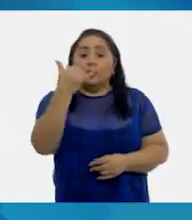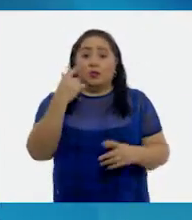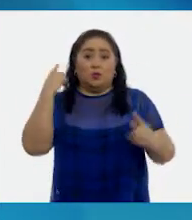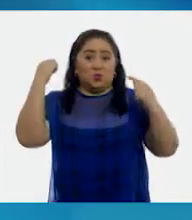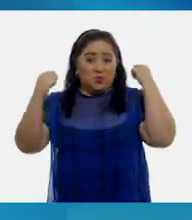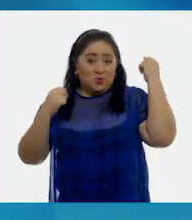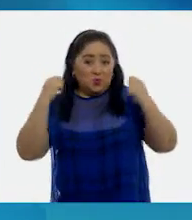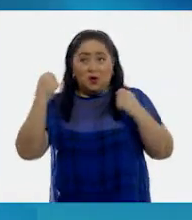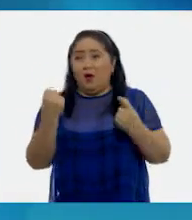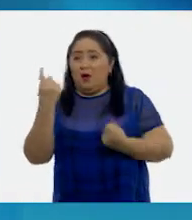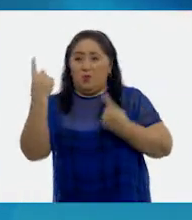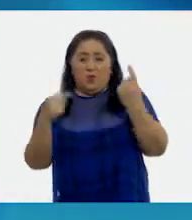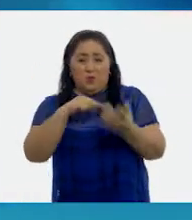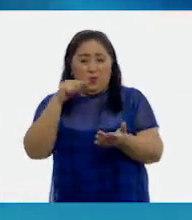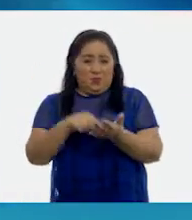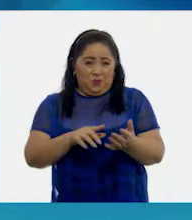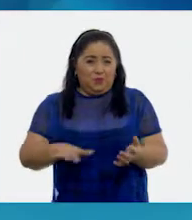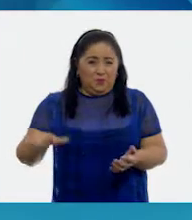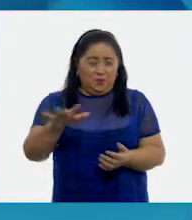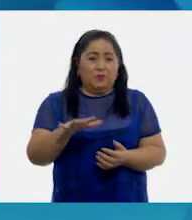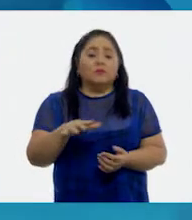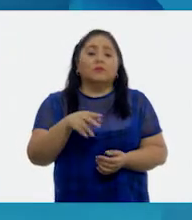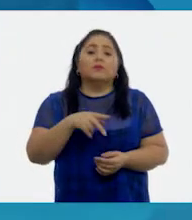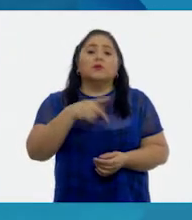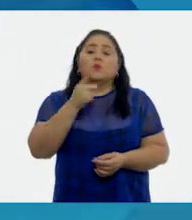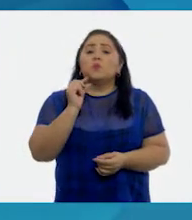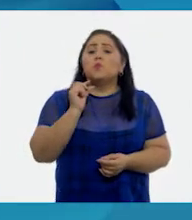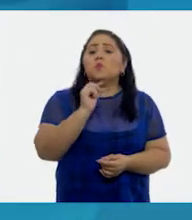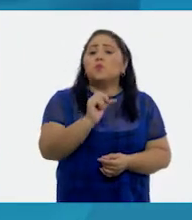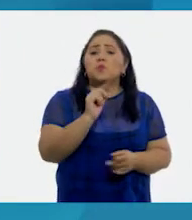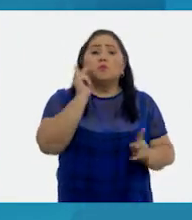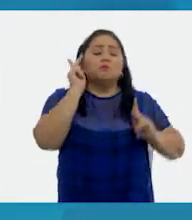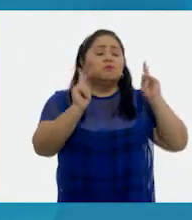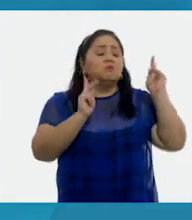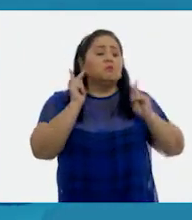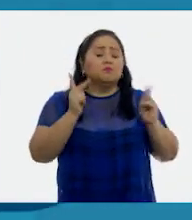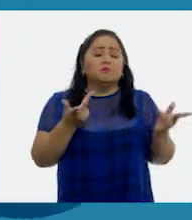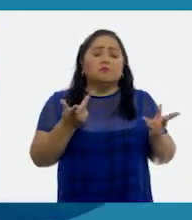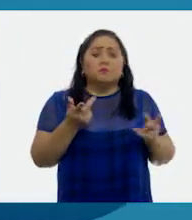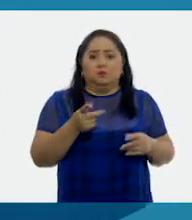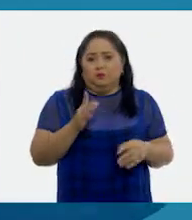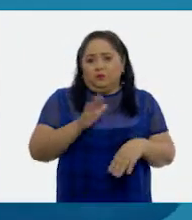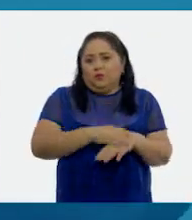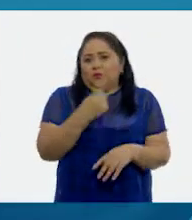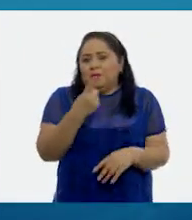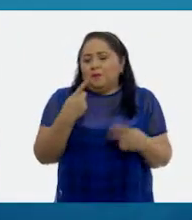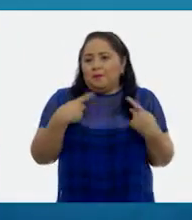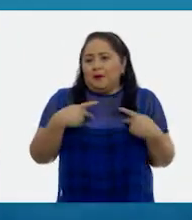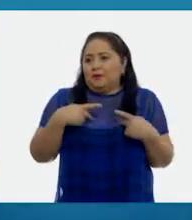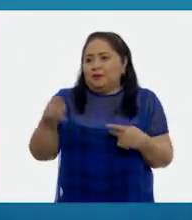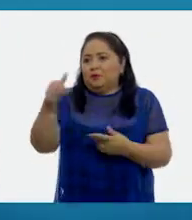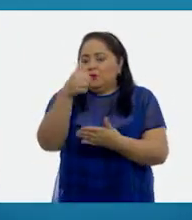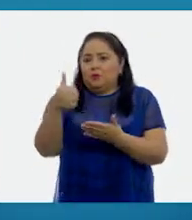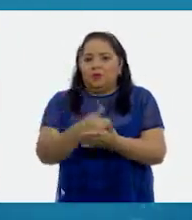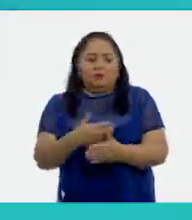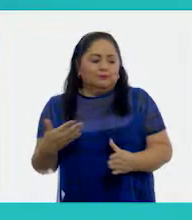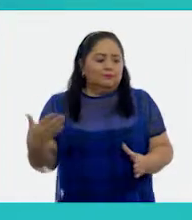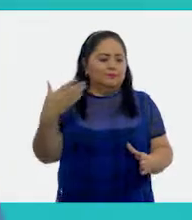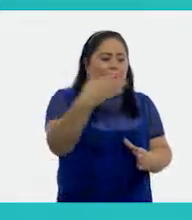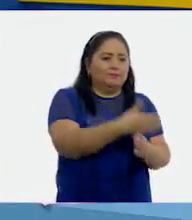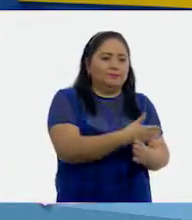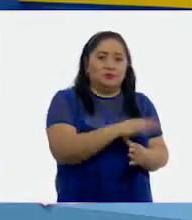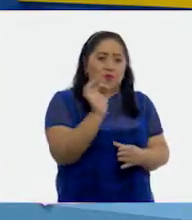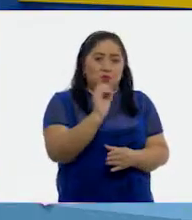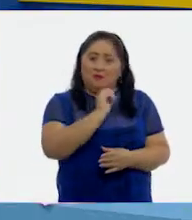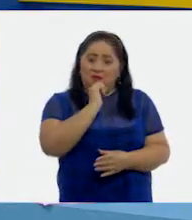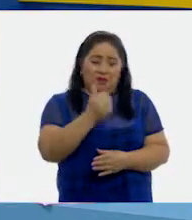turísticos de algunas zonas rurales tendrían muy pocos visitantes si los habitantes de las ciudades no